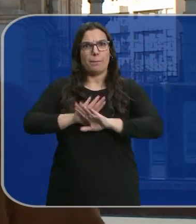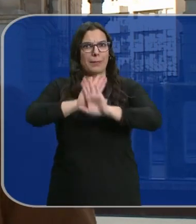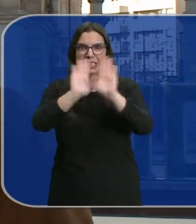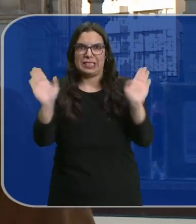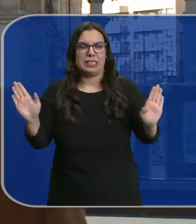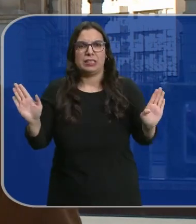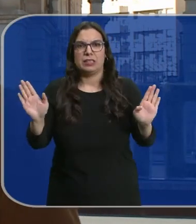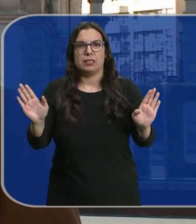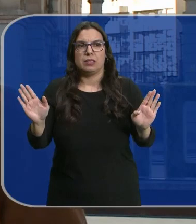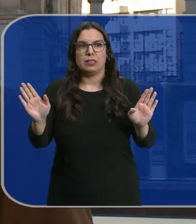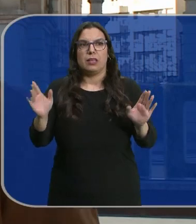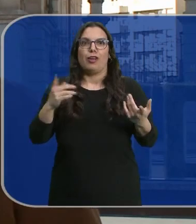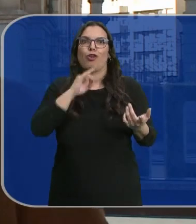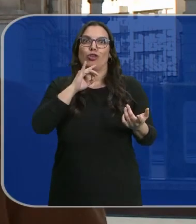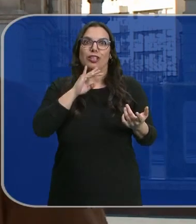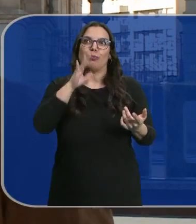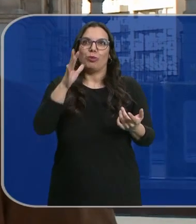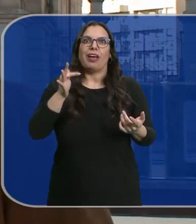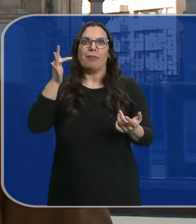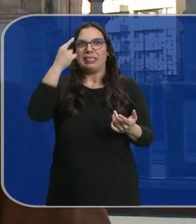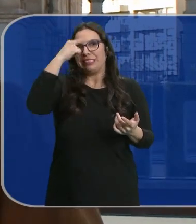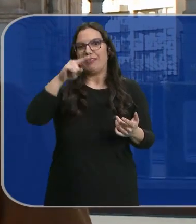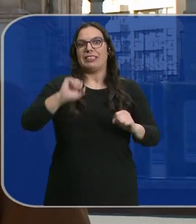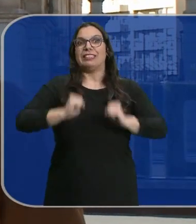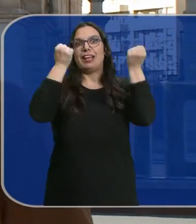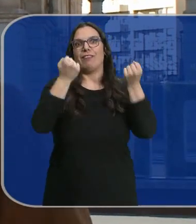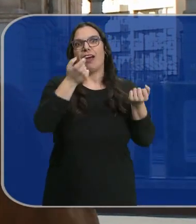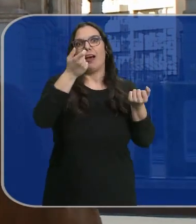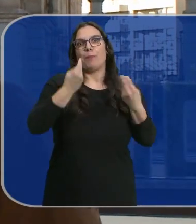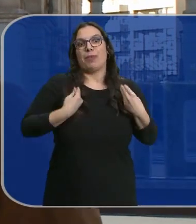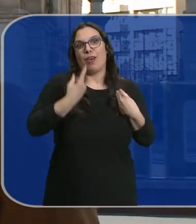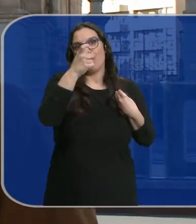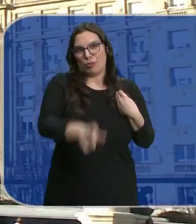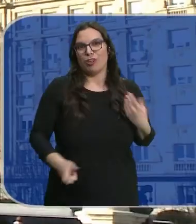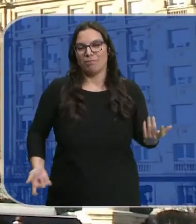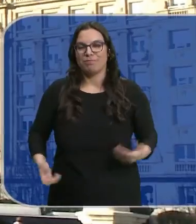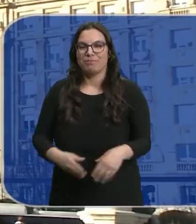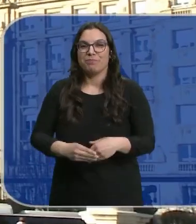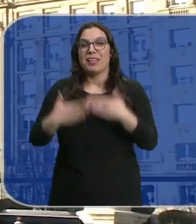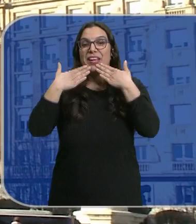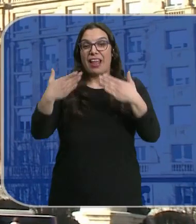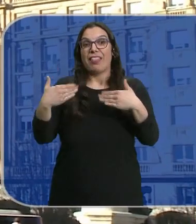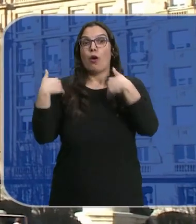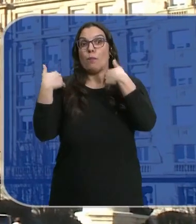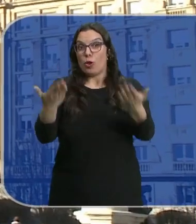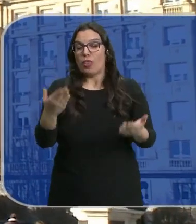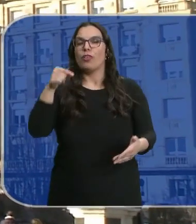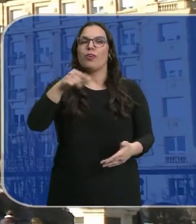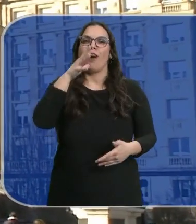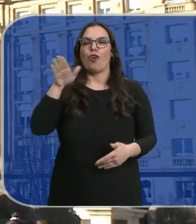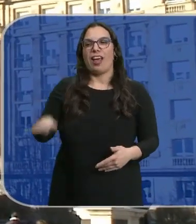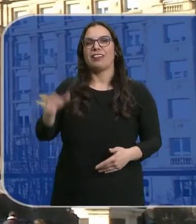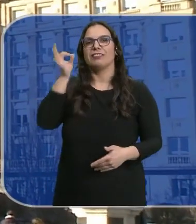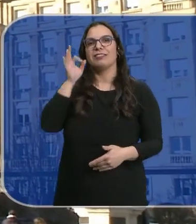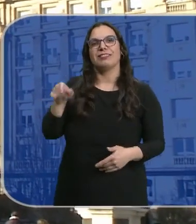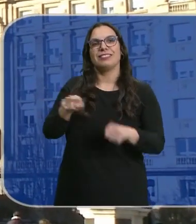llevas, nada más. Y la satisfacción de que estás salvando la vida a alguien, claro. Gracias a esa donación, hoy